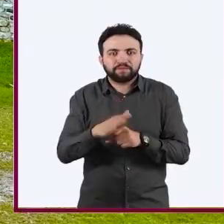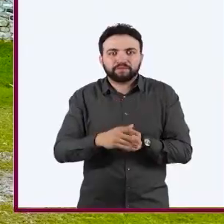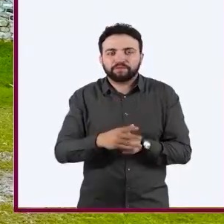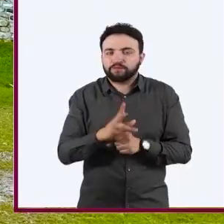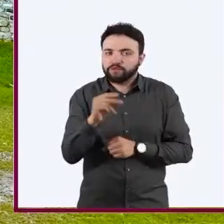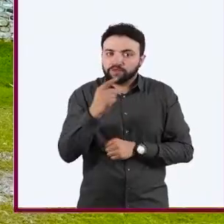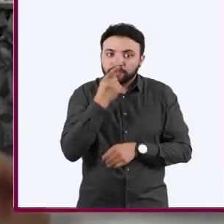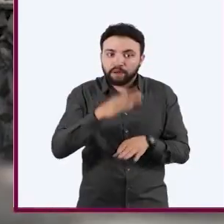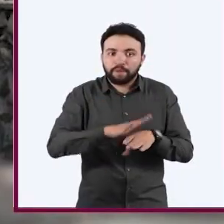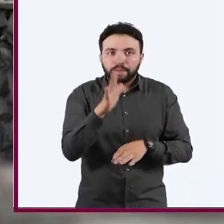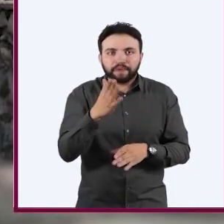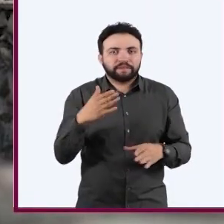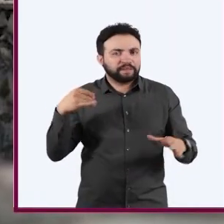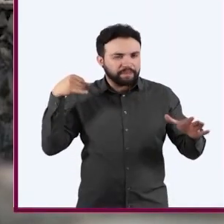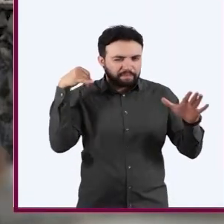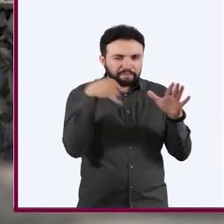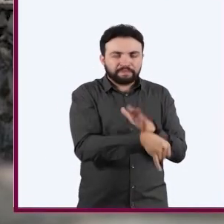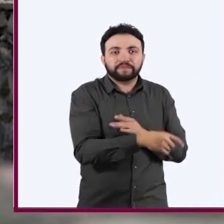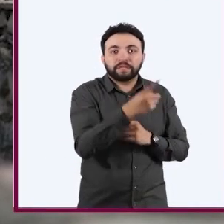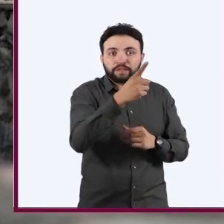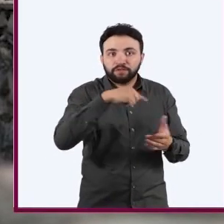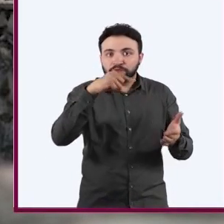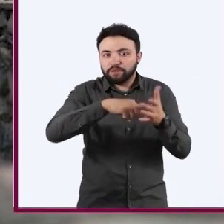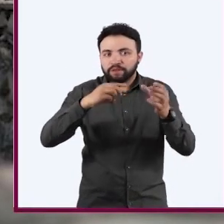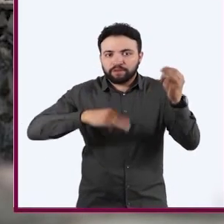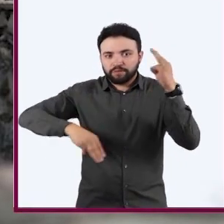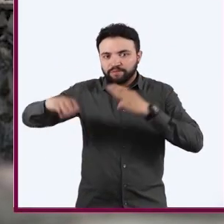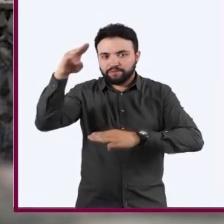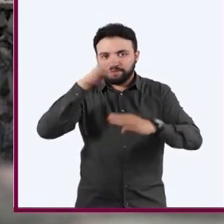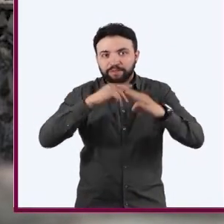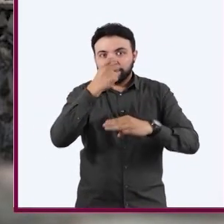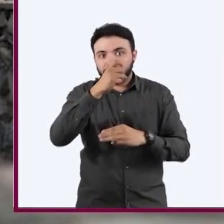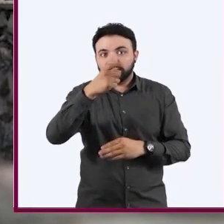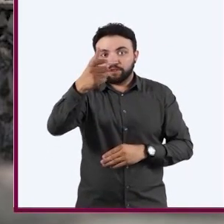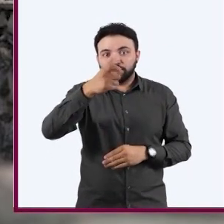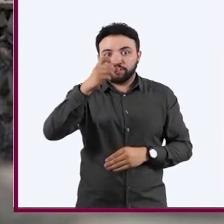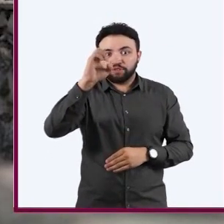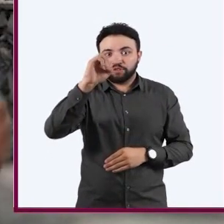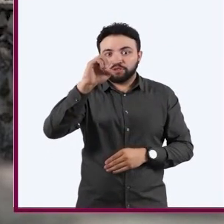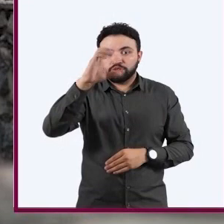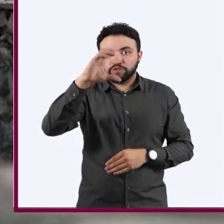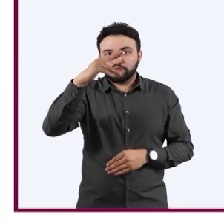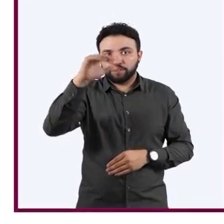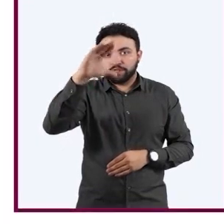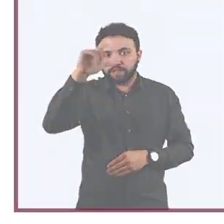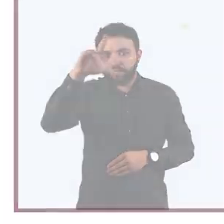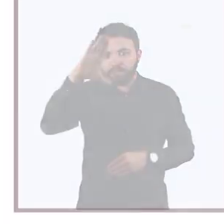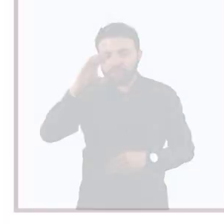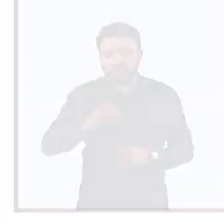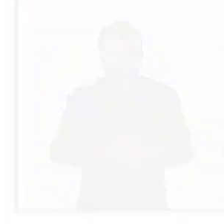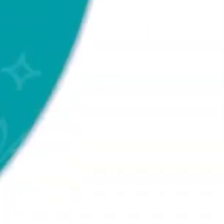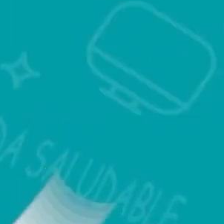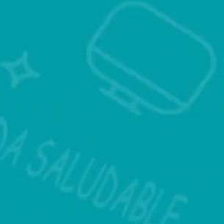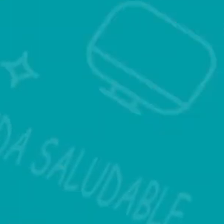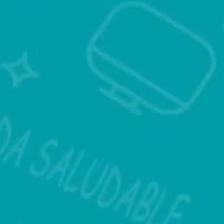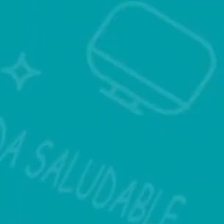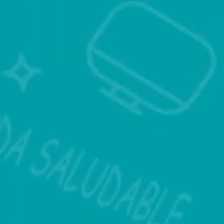signos que lo conforman. Pues no se diga más, adentrémonos en las entrañas de la montaña aquí en Xochicalco.